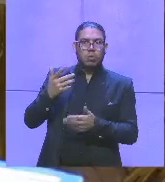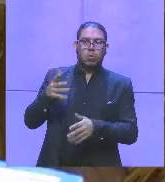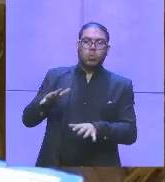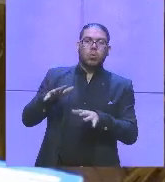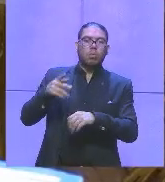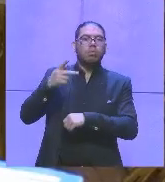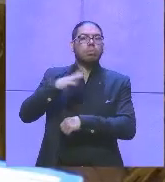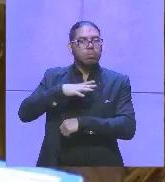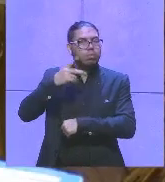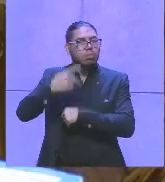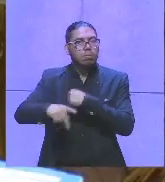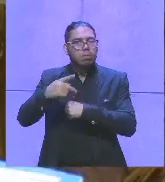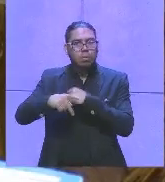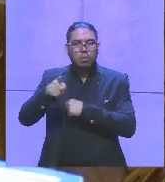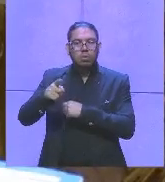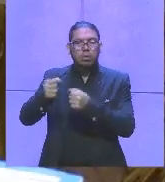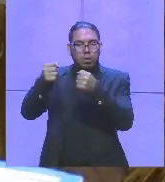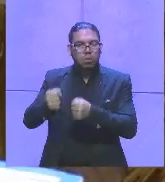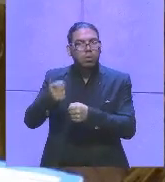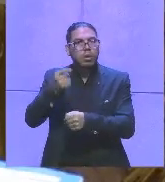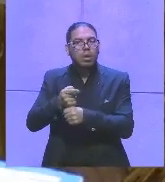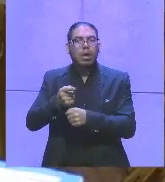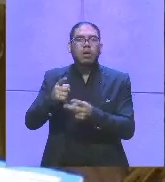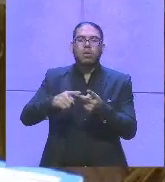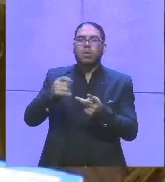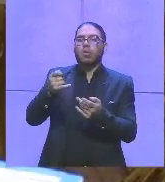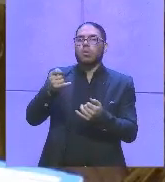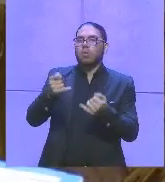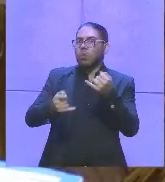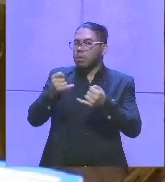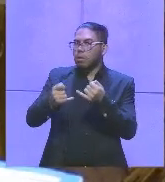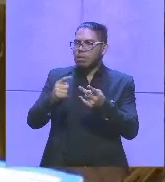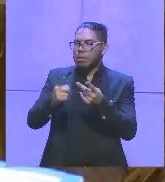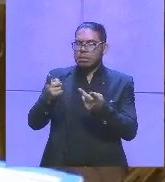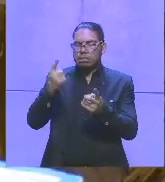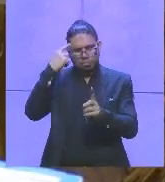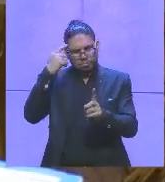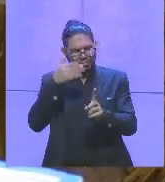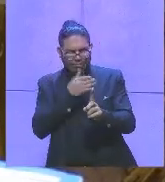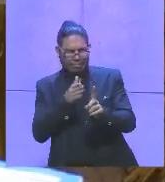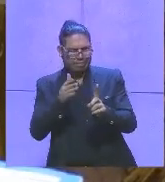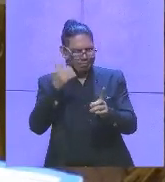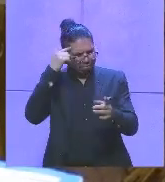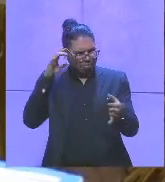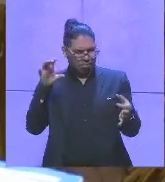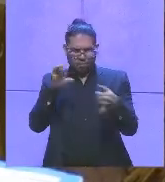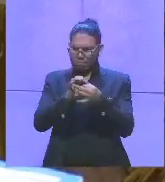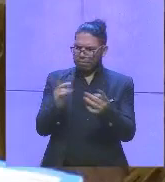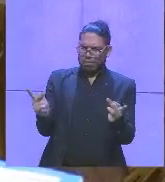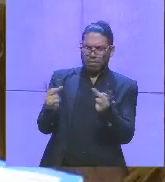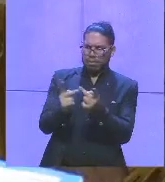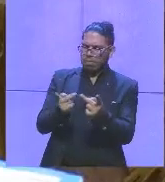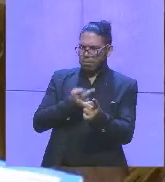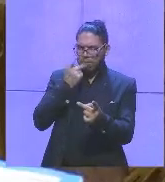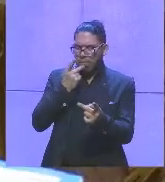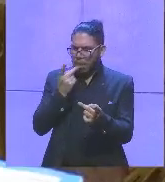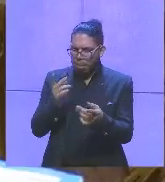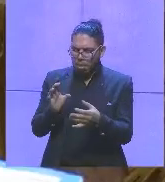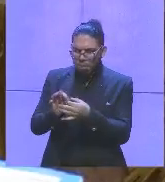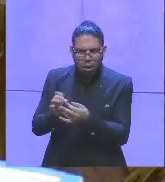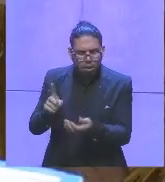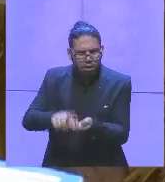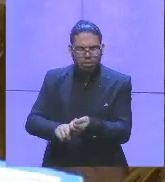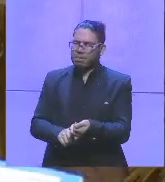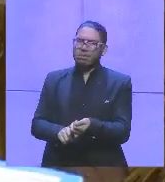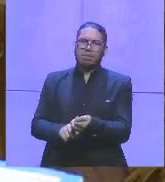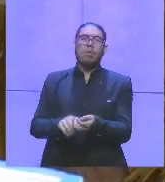la seguridad jurídica y que además no tenía coherencia ni congruencia interna, porque simplemente lo que